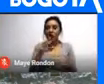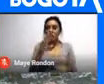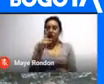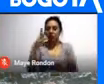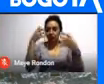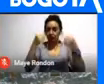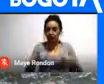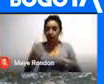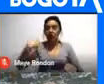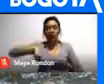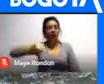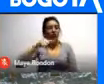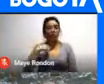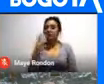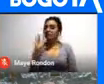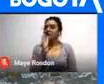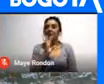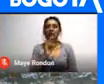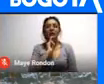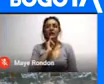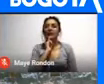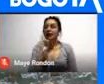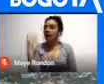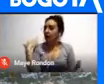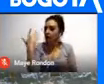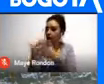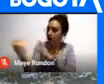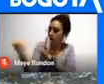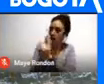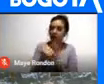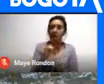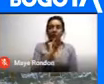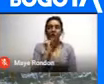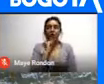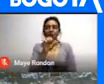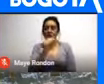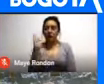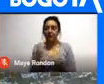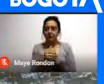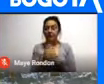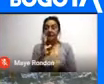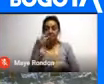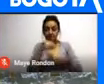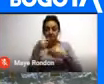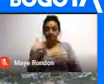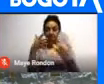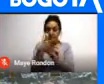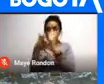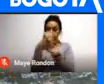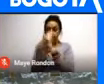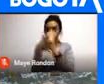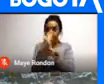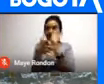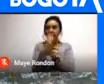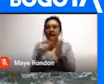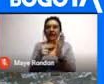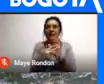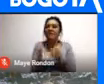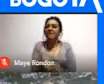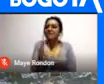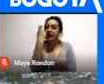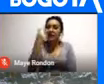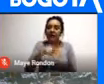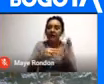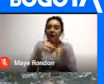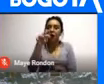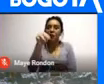es que nosotros No hablamos La lengua muisca hoy Bueno Pero yo les voy a contar Lo que no nos han contado De los